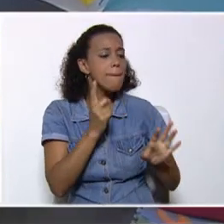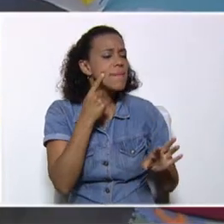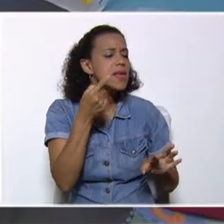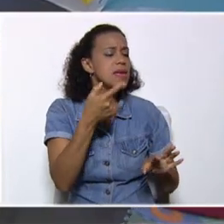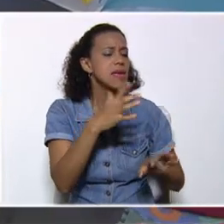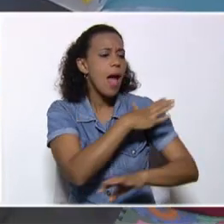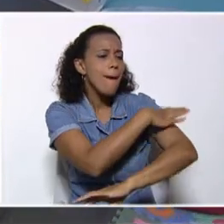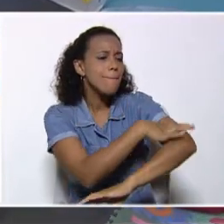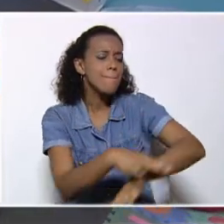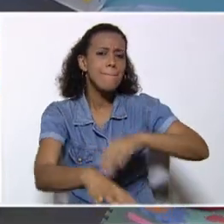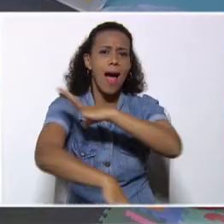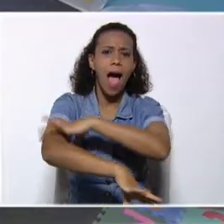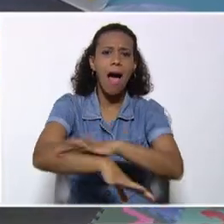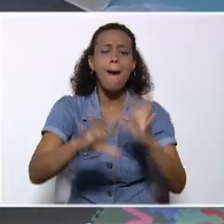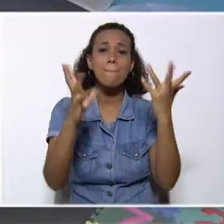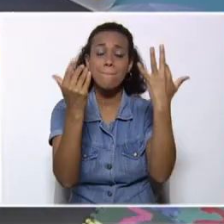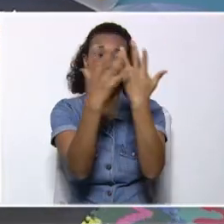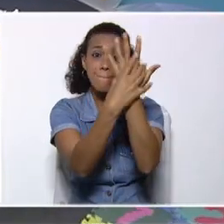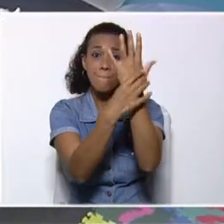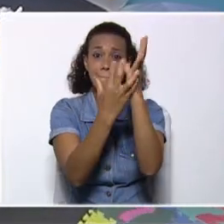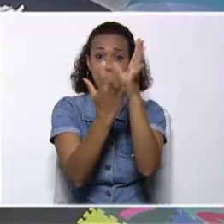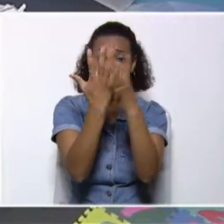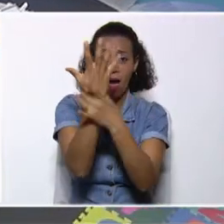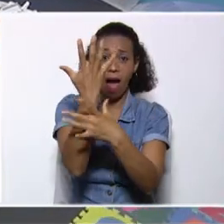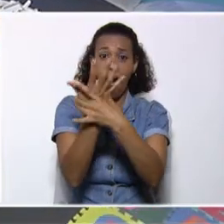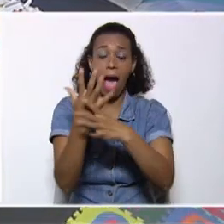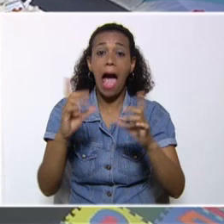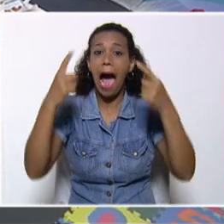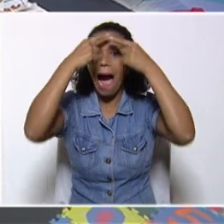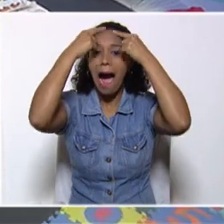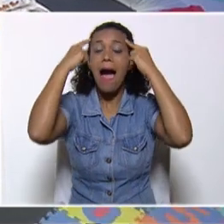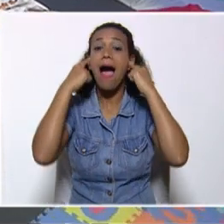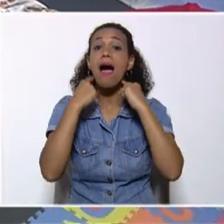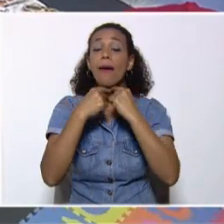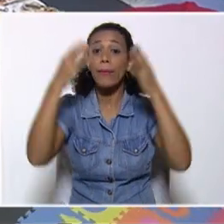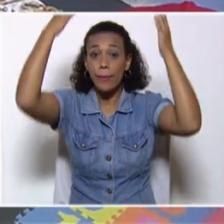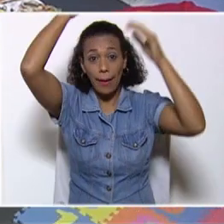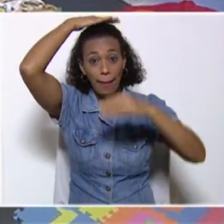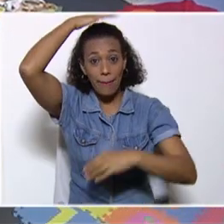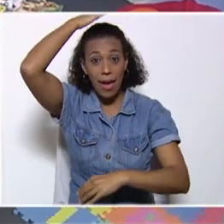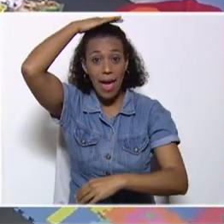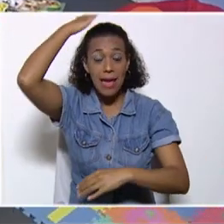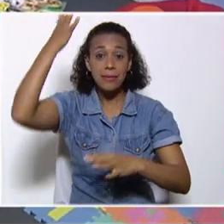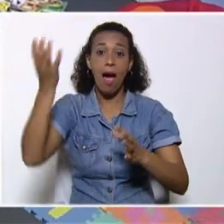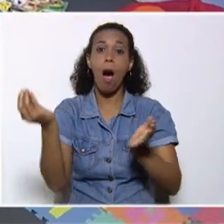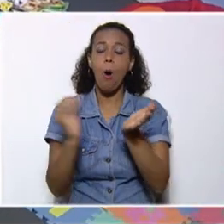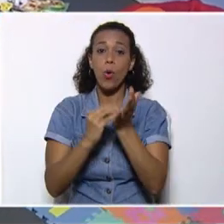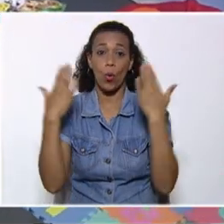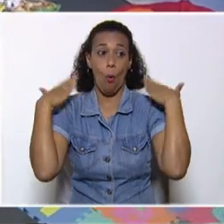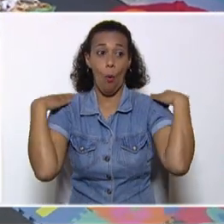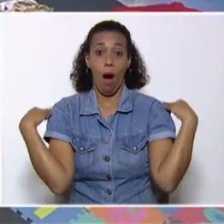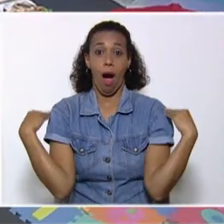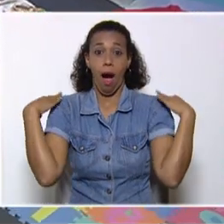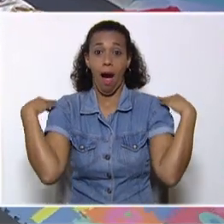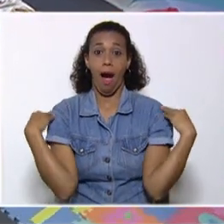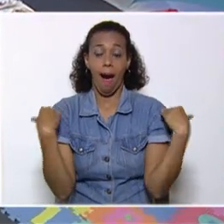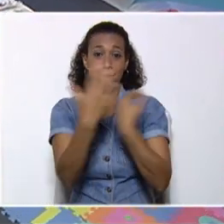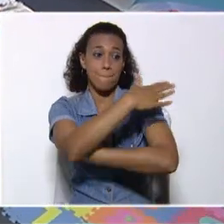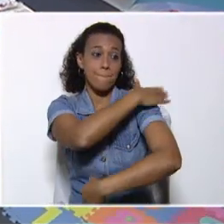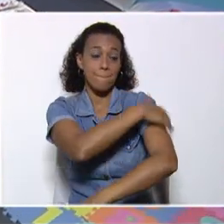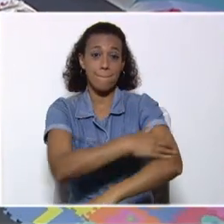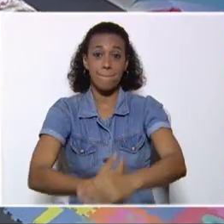partes, brazo, mano, cabeza, y bajamos otra vez, hombro,